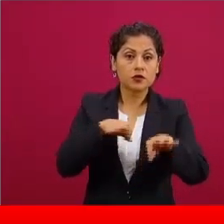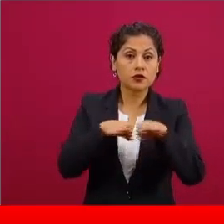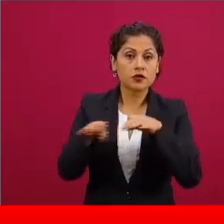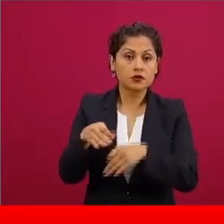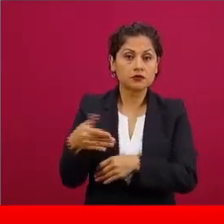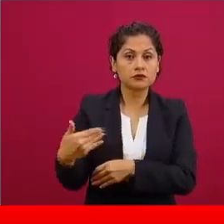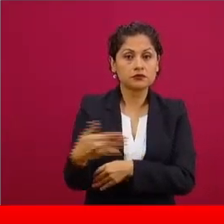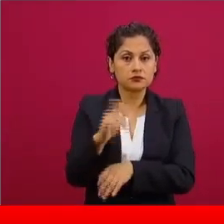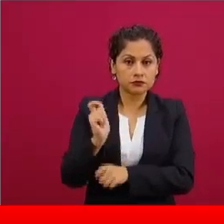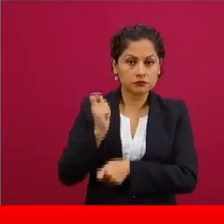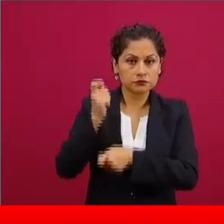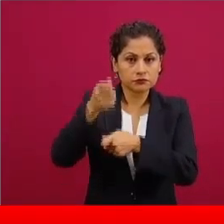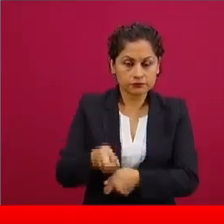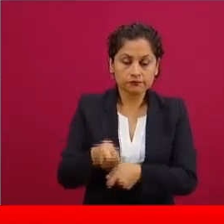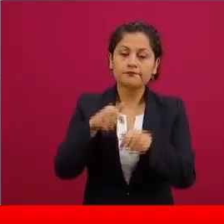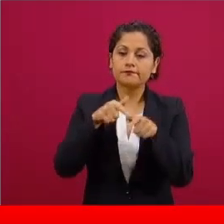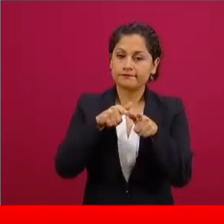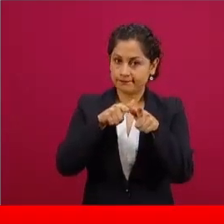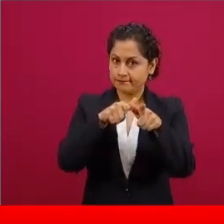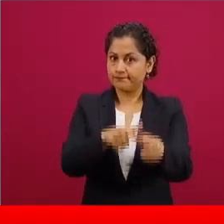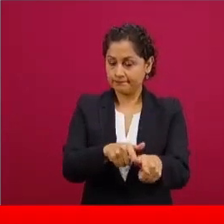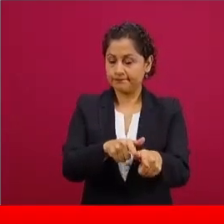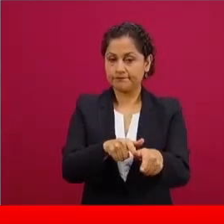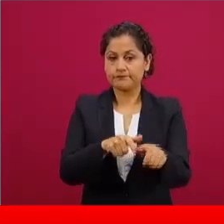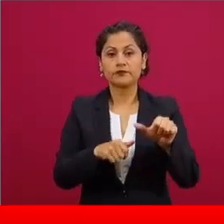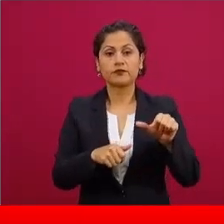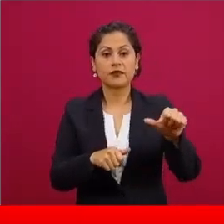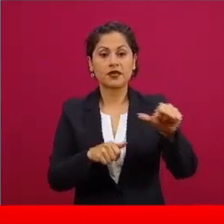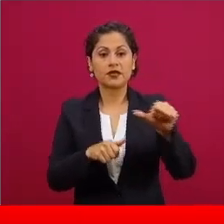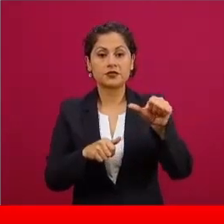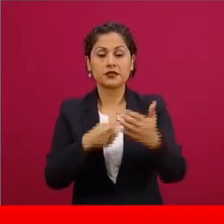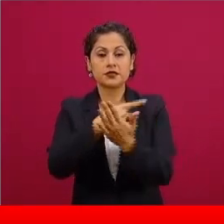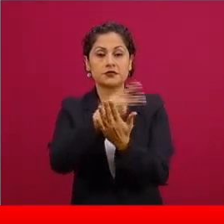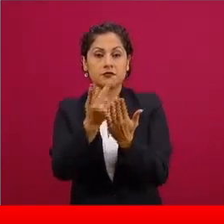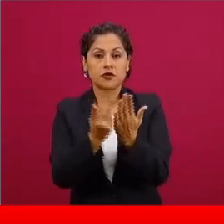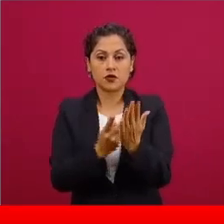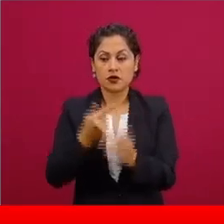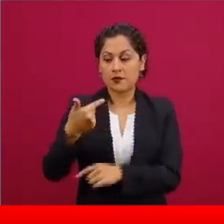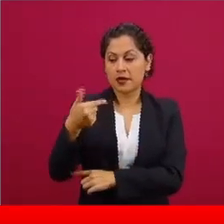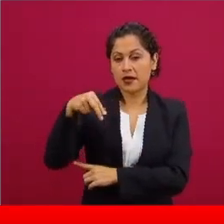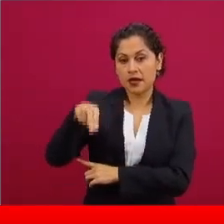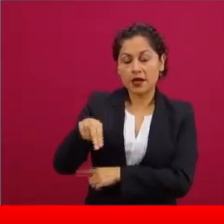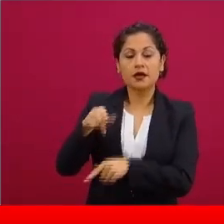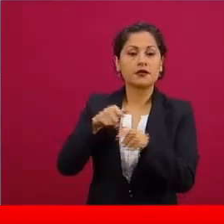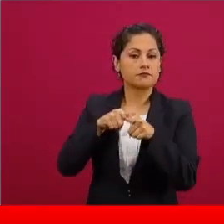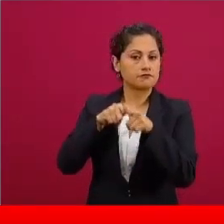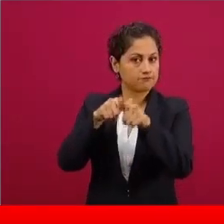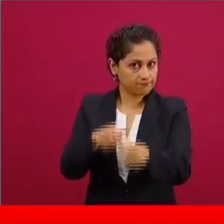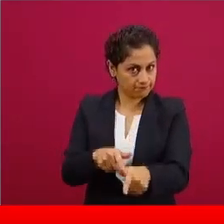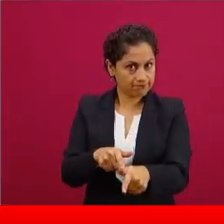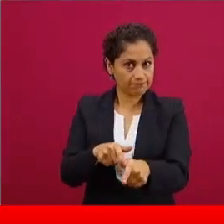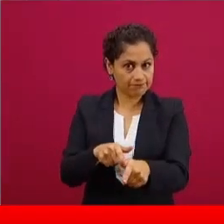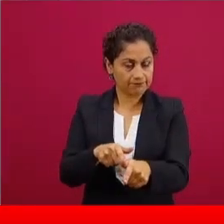16 guardia nacional 17